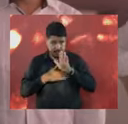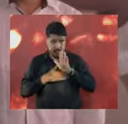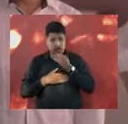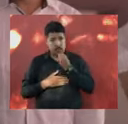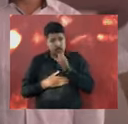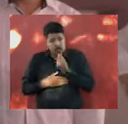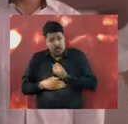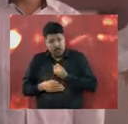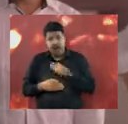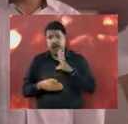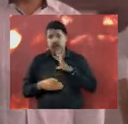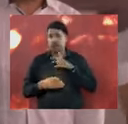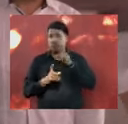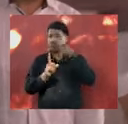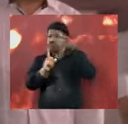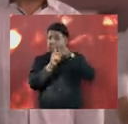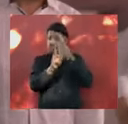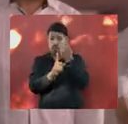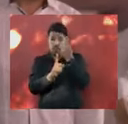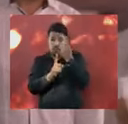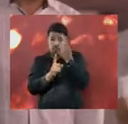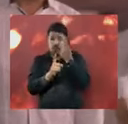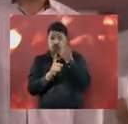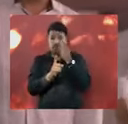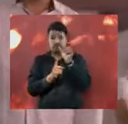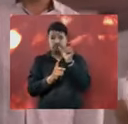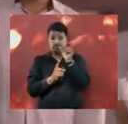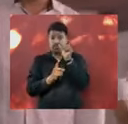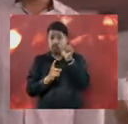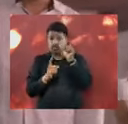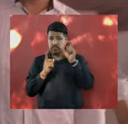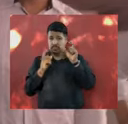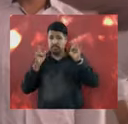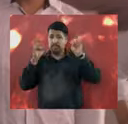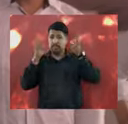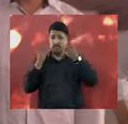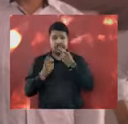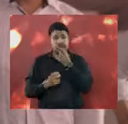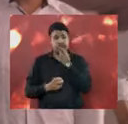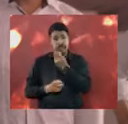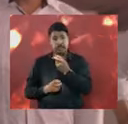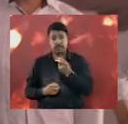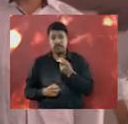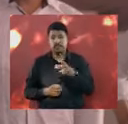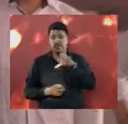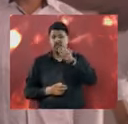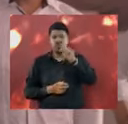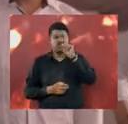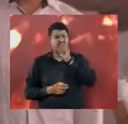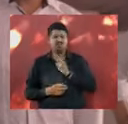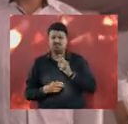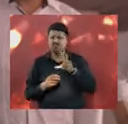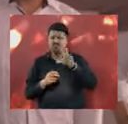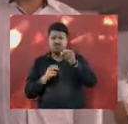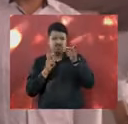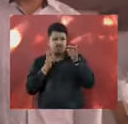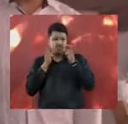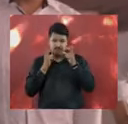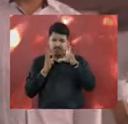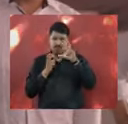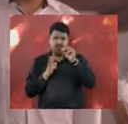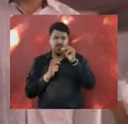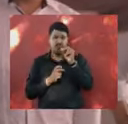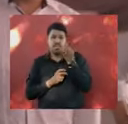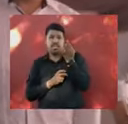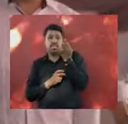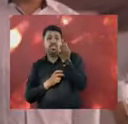una máxima en la Cuarta Transformación, que dice no mentir, no robar y no traicionar